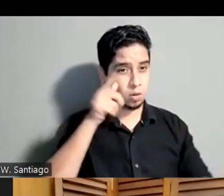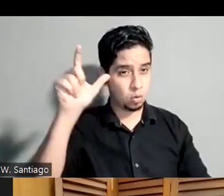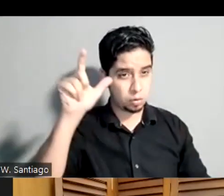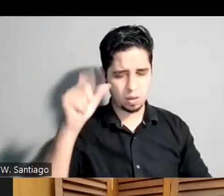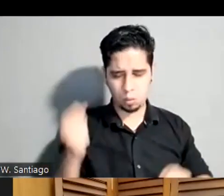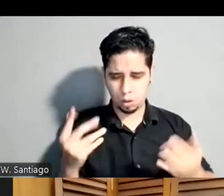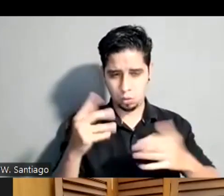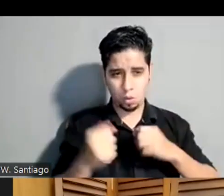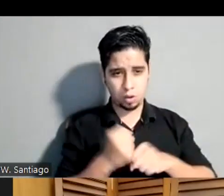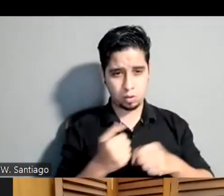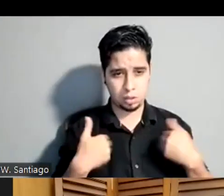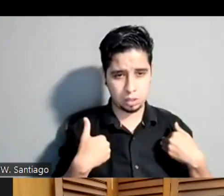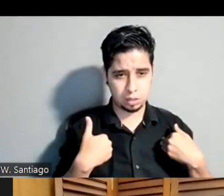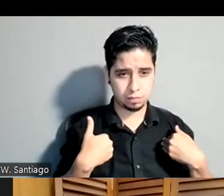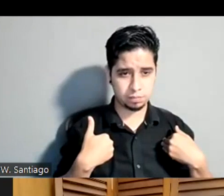¿cuántos años que son?